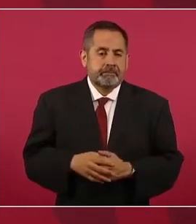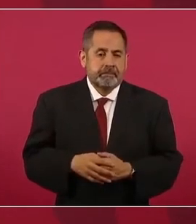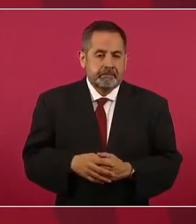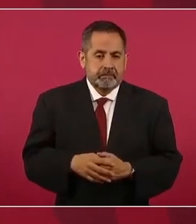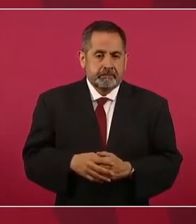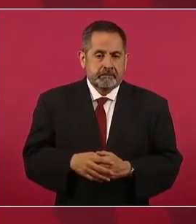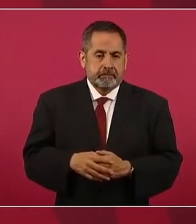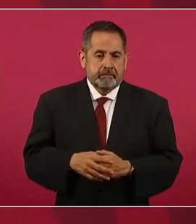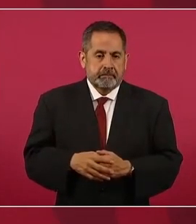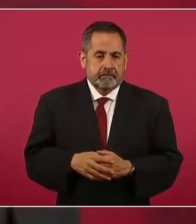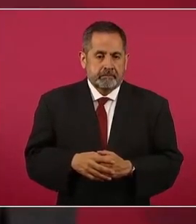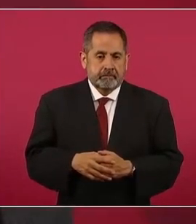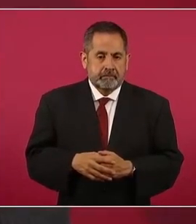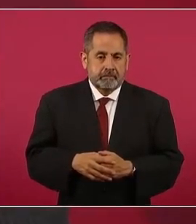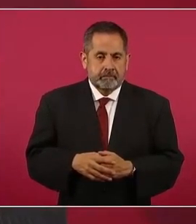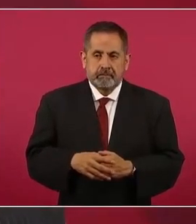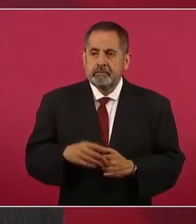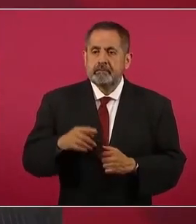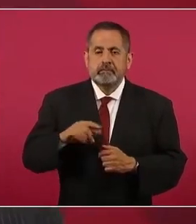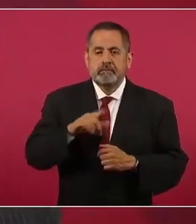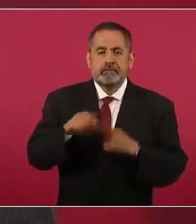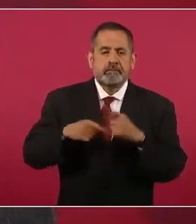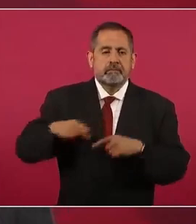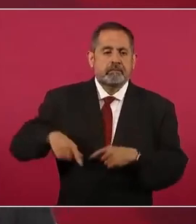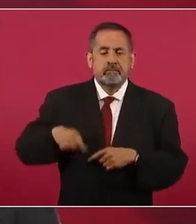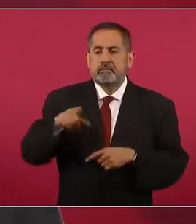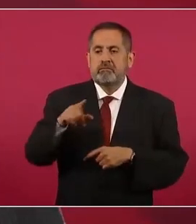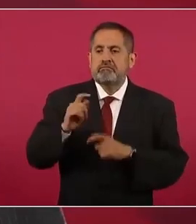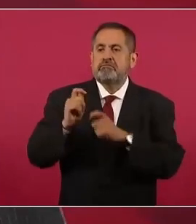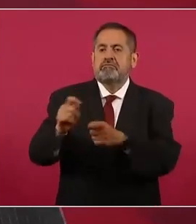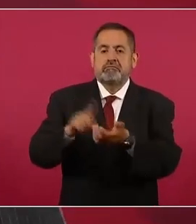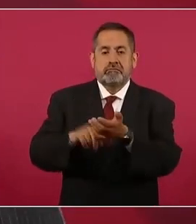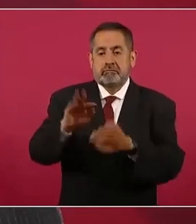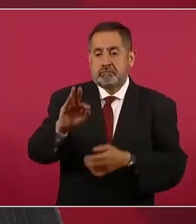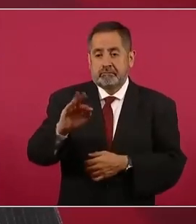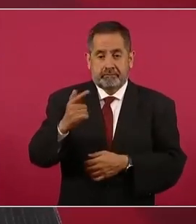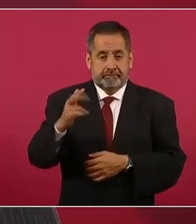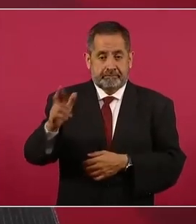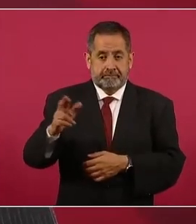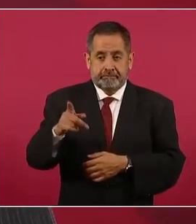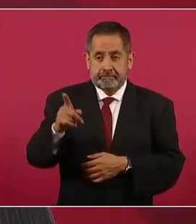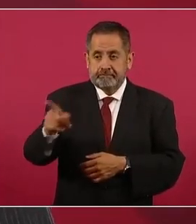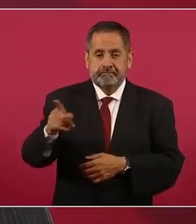en el gobierno, sería el fiscal.